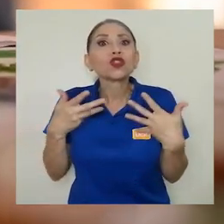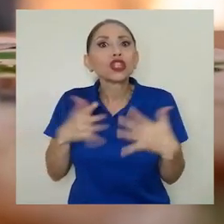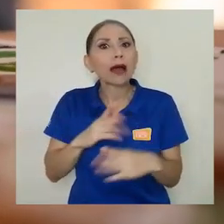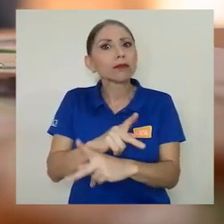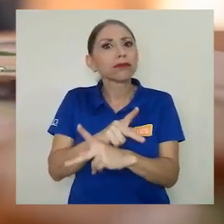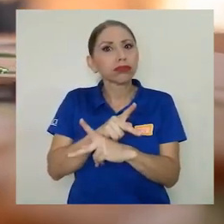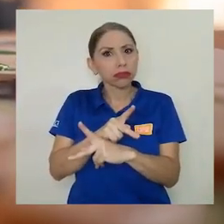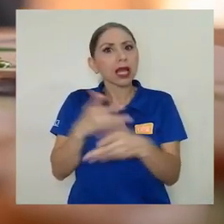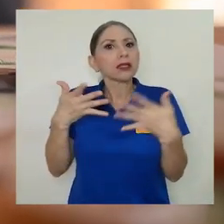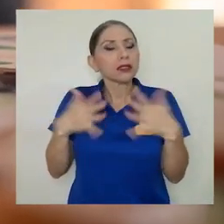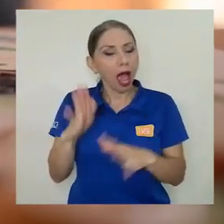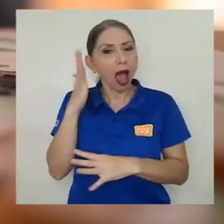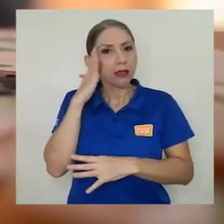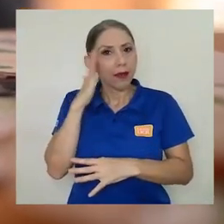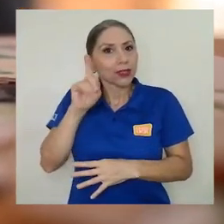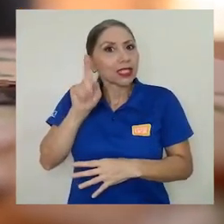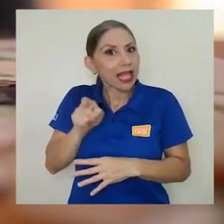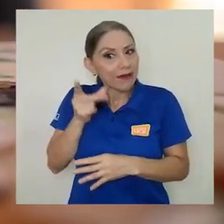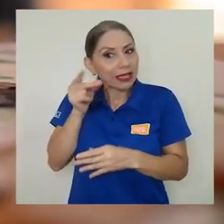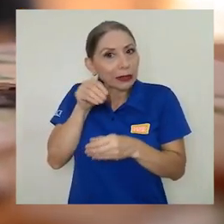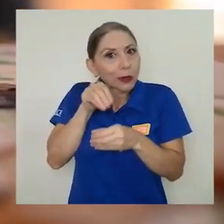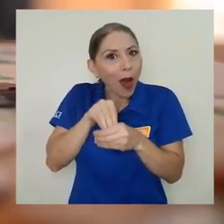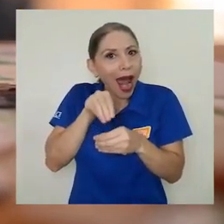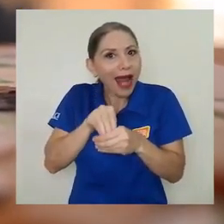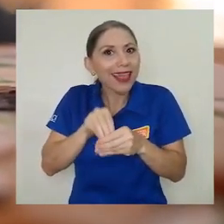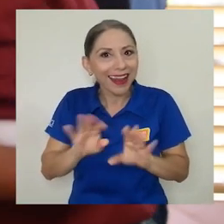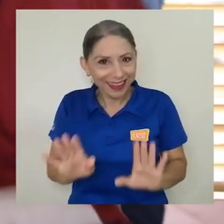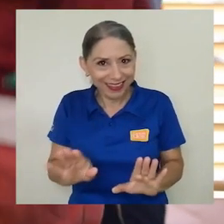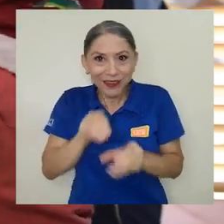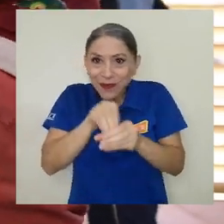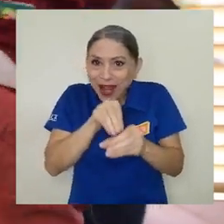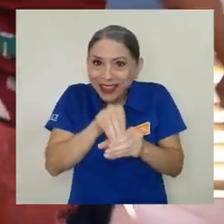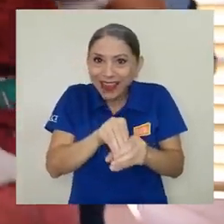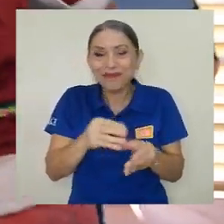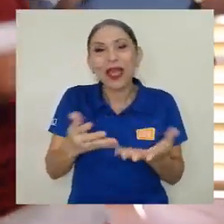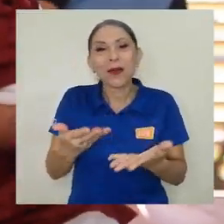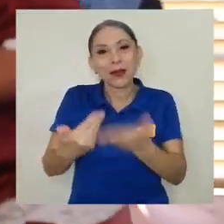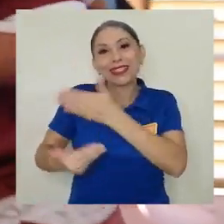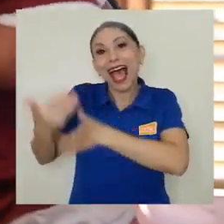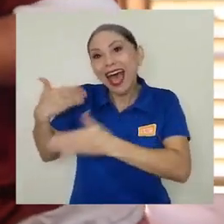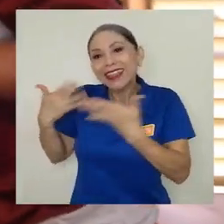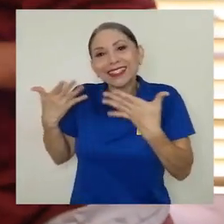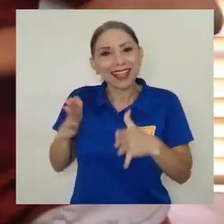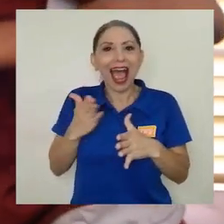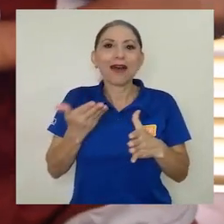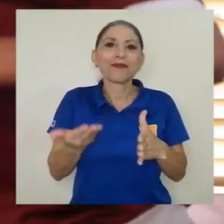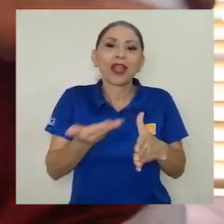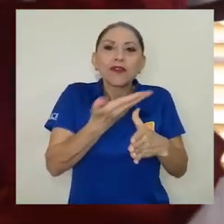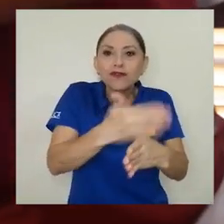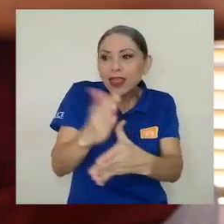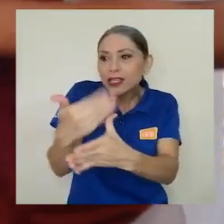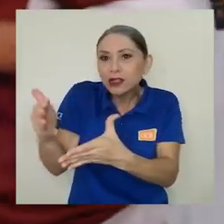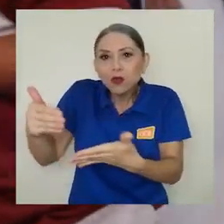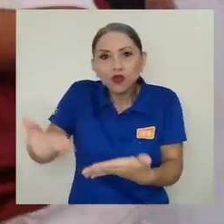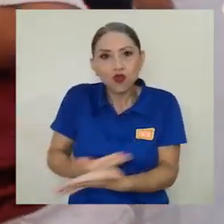ya tenemos esa claridad de que hay que guardar un cinquito. Habíamos hecho una redistribución del